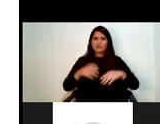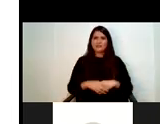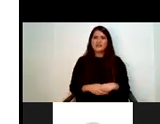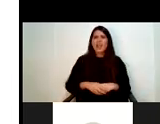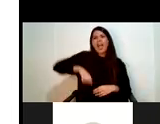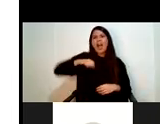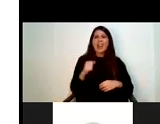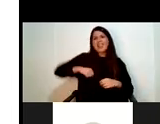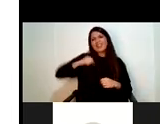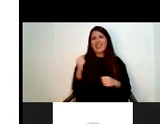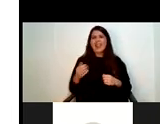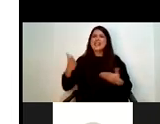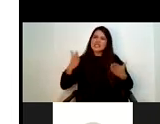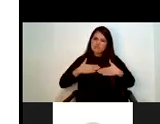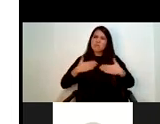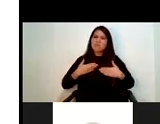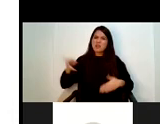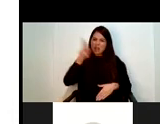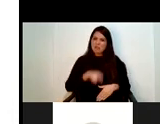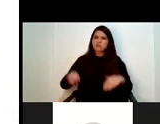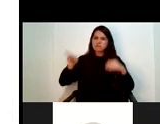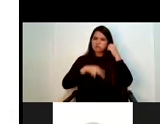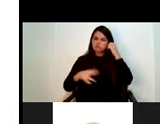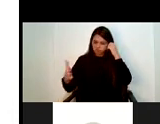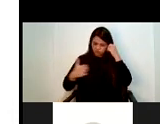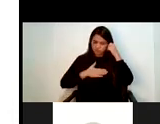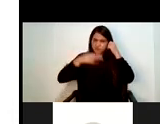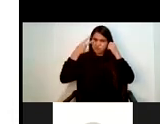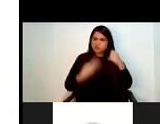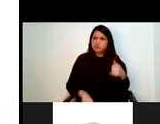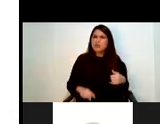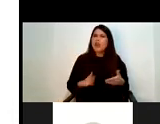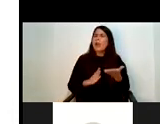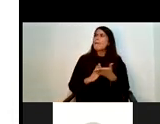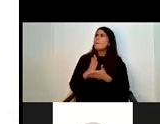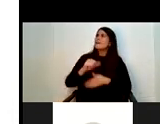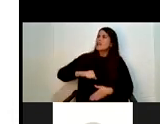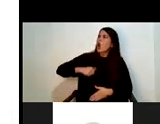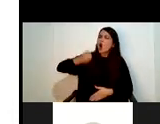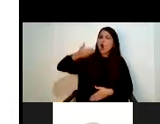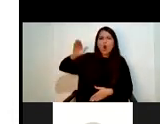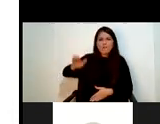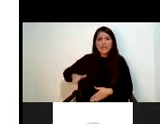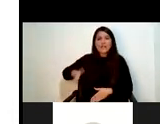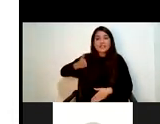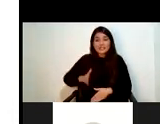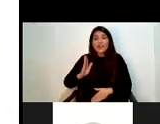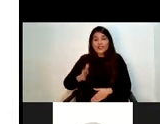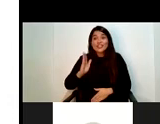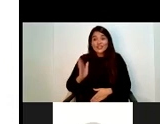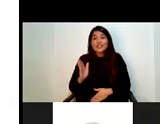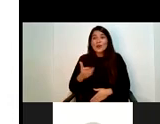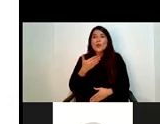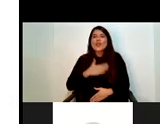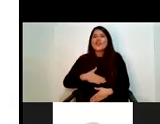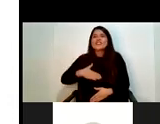Aletear es mi estereotipia más arraigada. Empecé desde joven, hoy sigo haciéndolo cada vez que siento